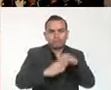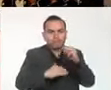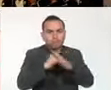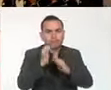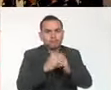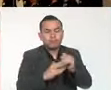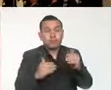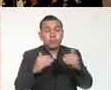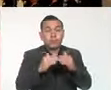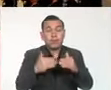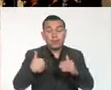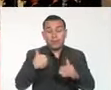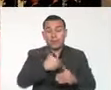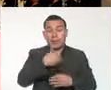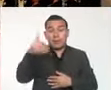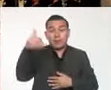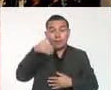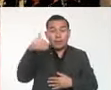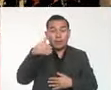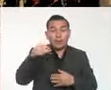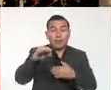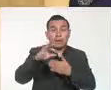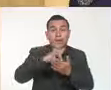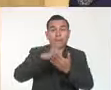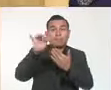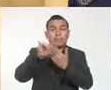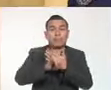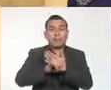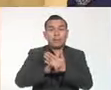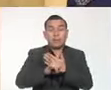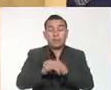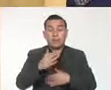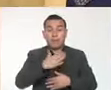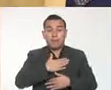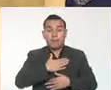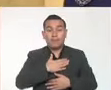dama junto a la ministra de Educación tienen el proyecto